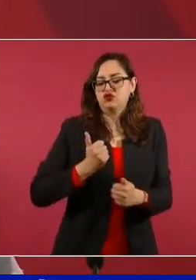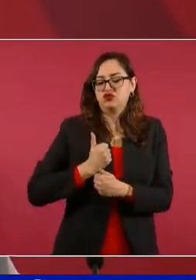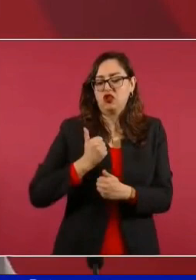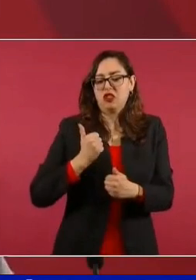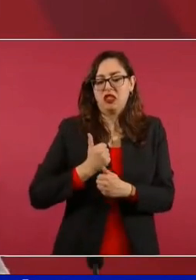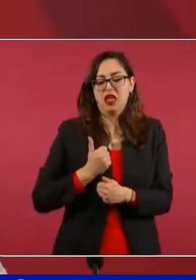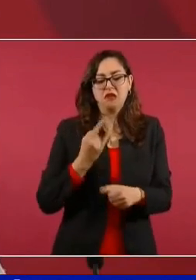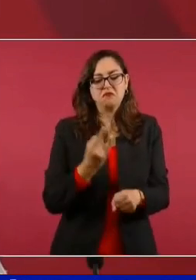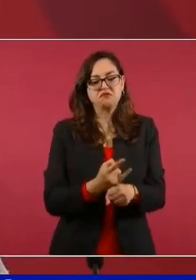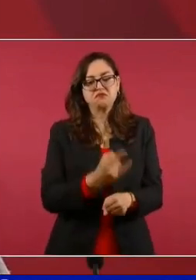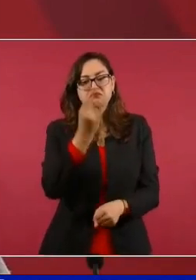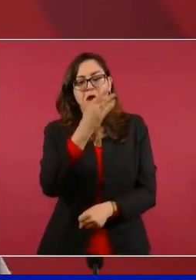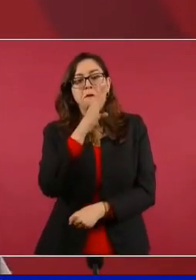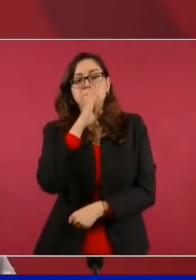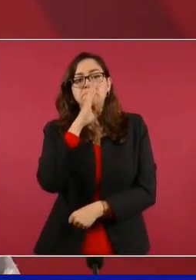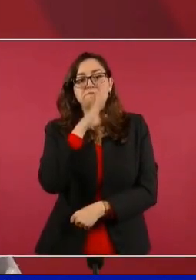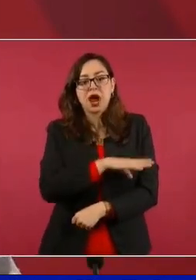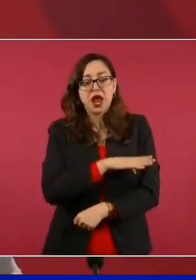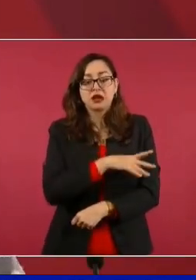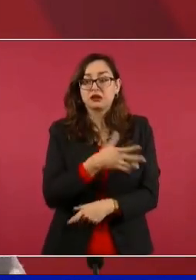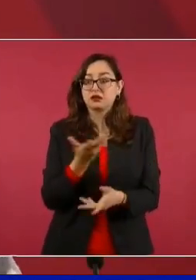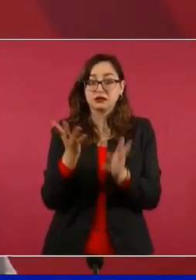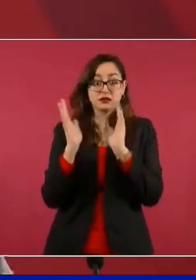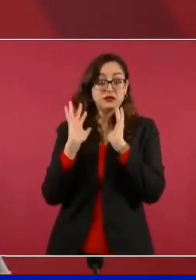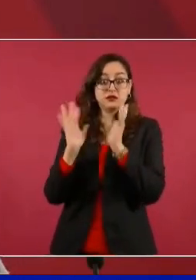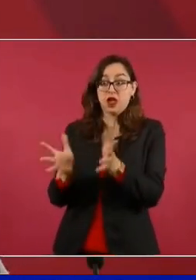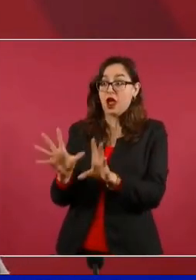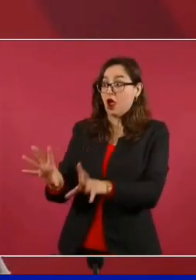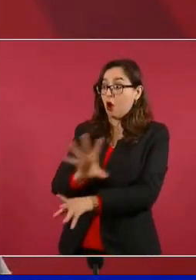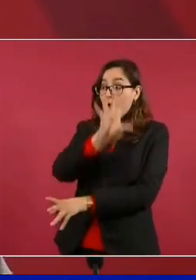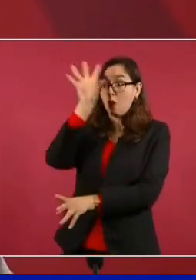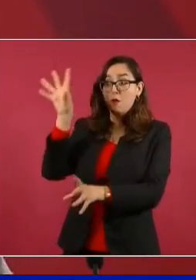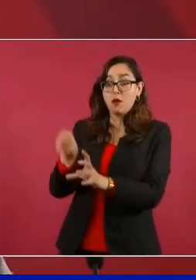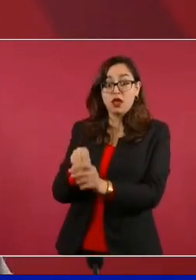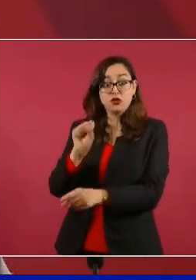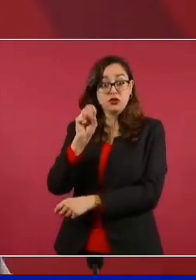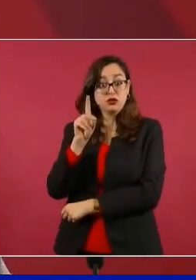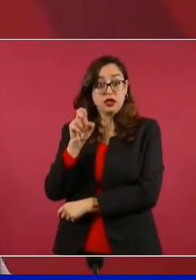del ejército o servidores públicos.